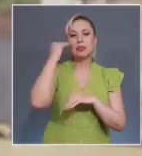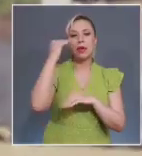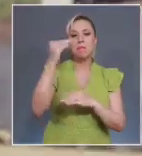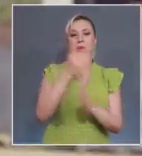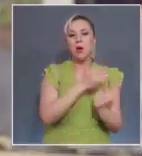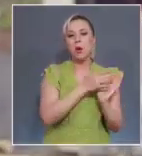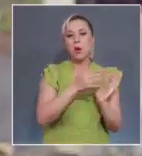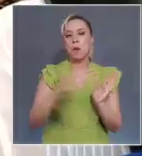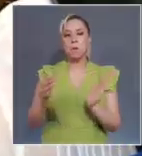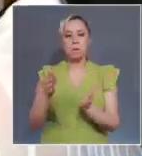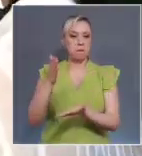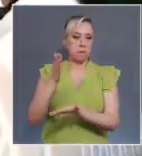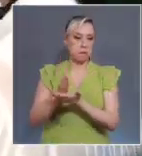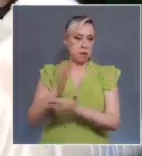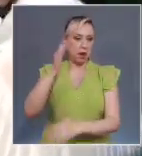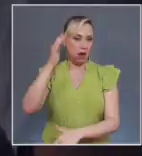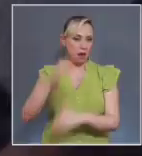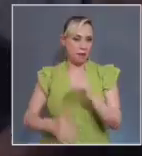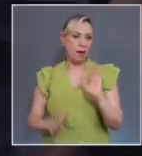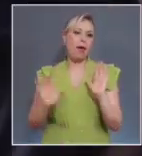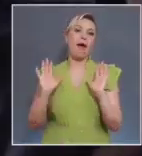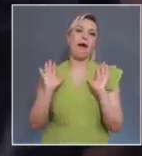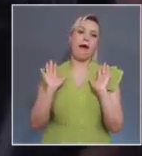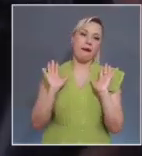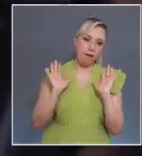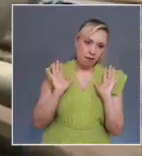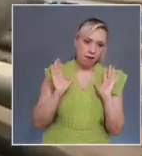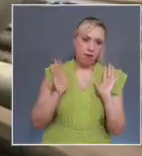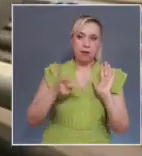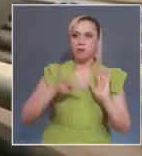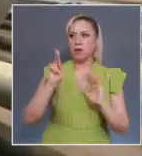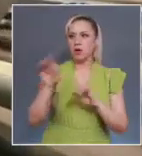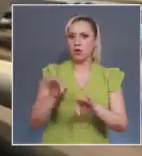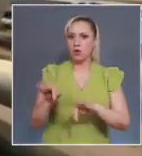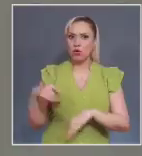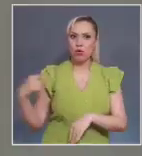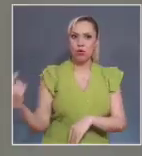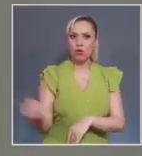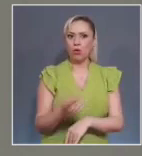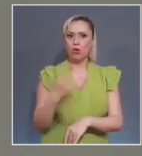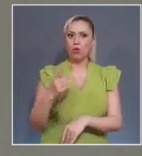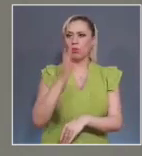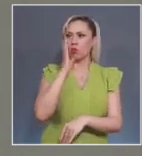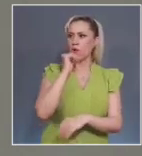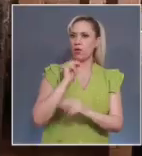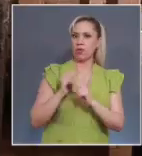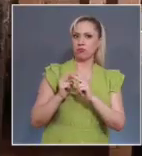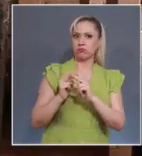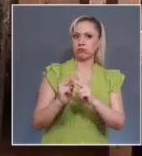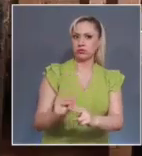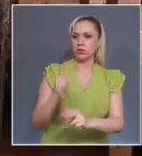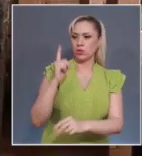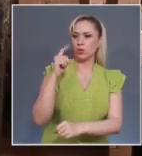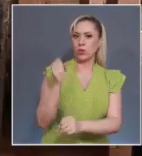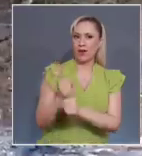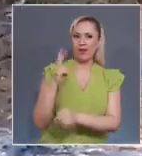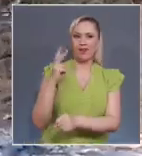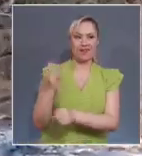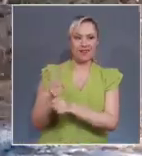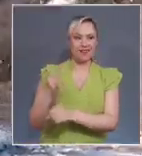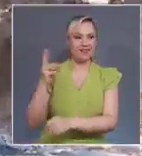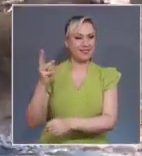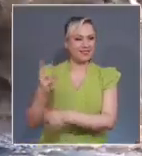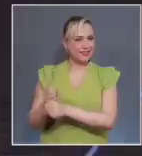empresas dedicadas a la subcontratación especializada. Determinó que la Secretaría del Trabajo no tiene facultades para definir qué